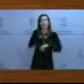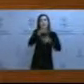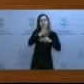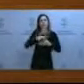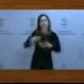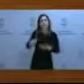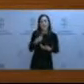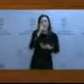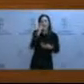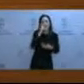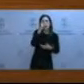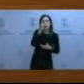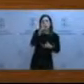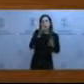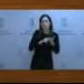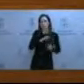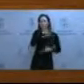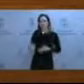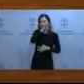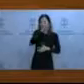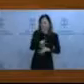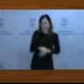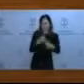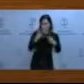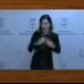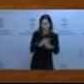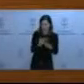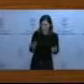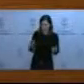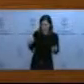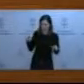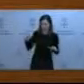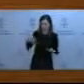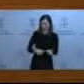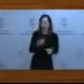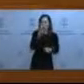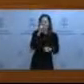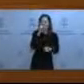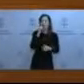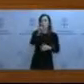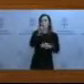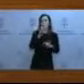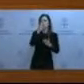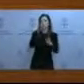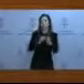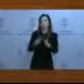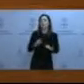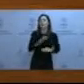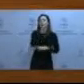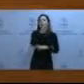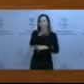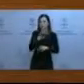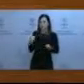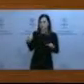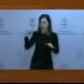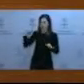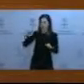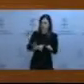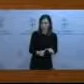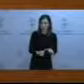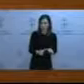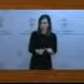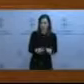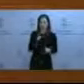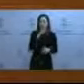de 2014, señorías, no estamos hablando ya de esta moción, desde junio de 2014, que ponen de relieve